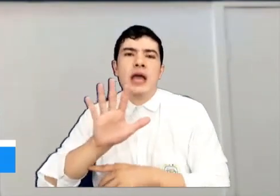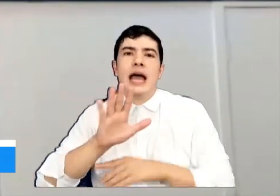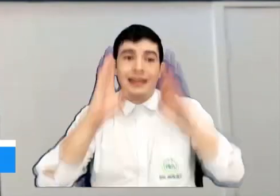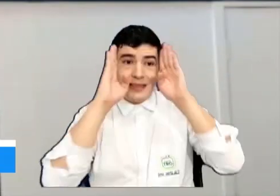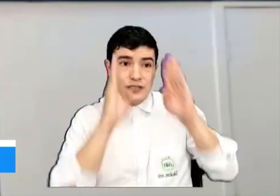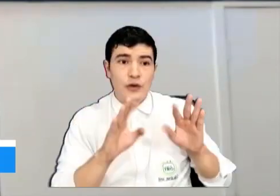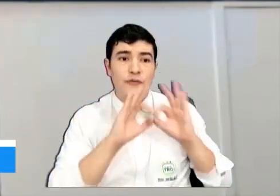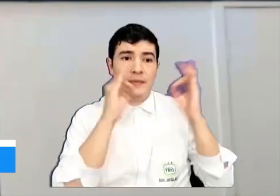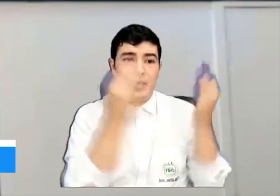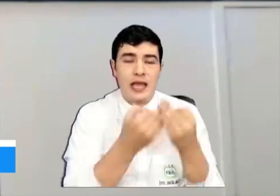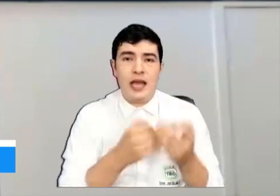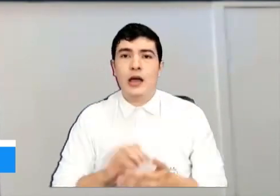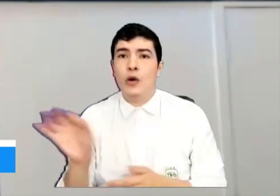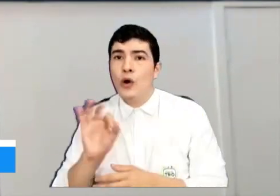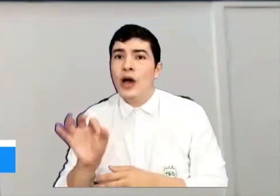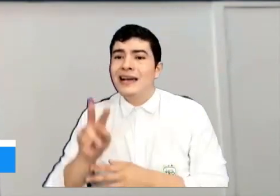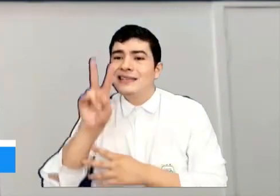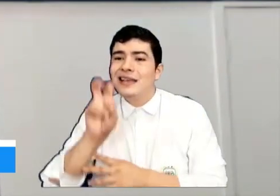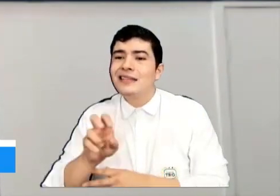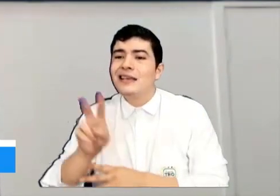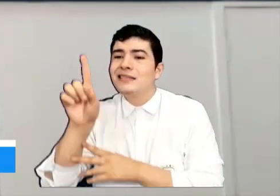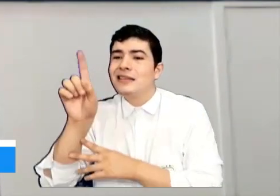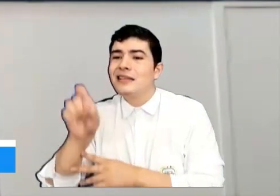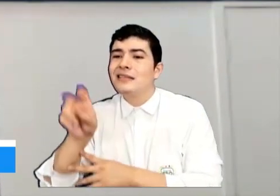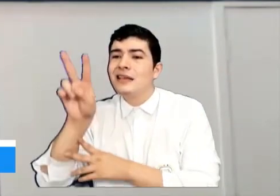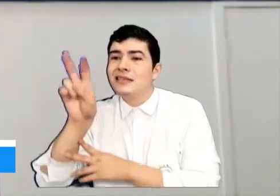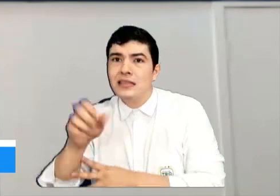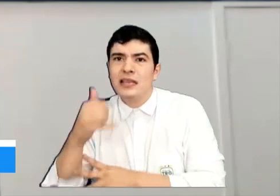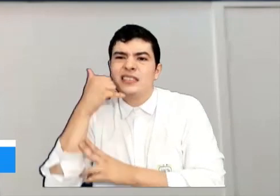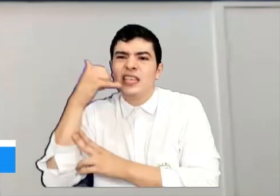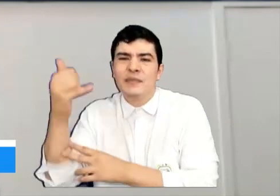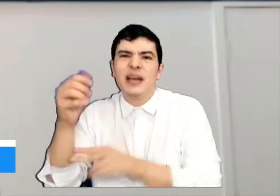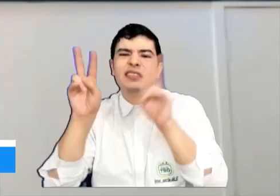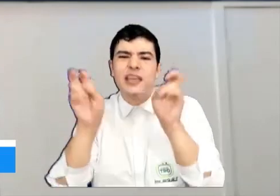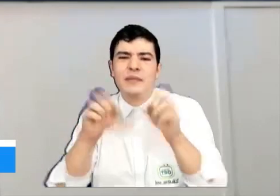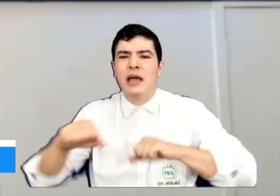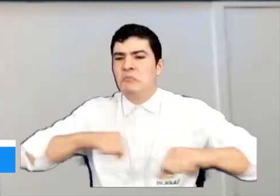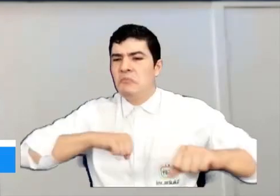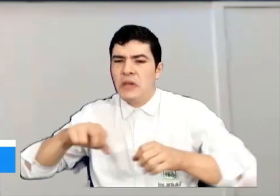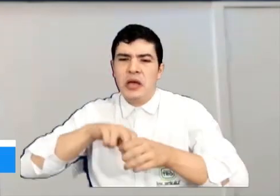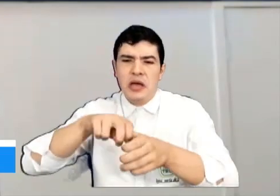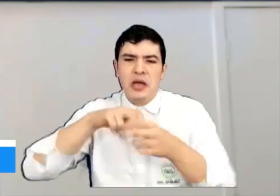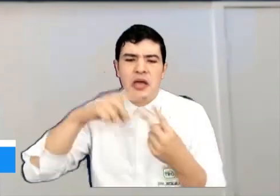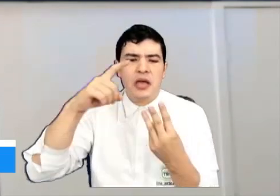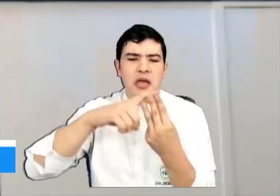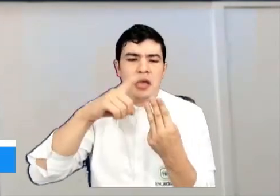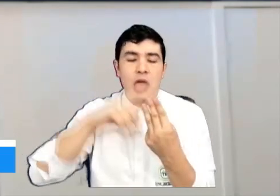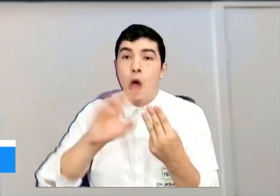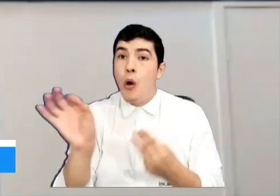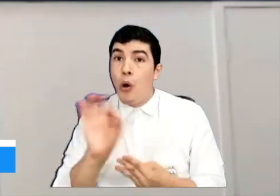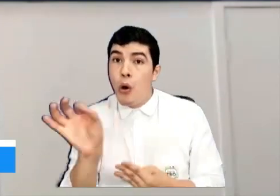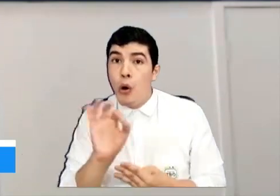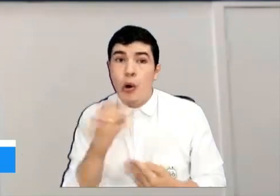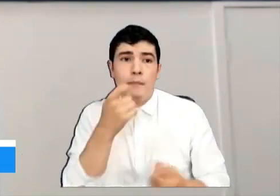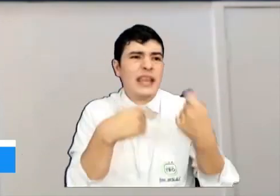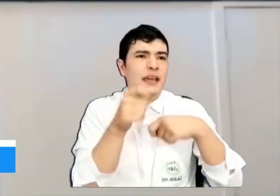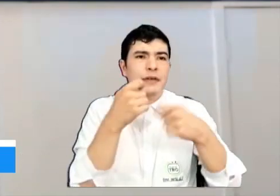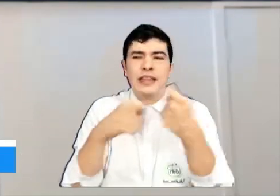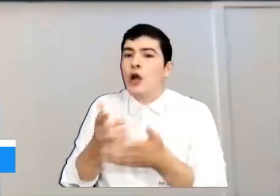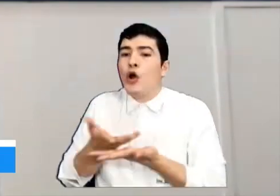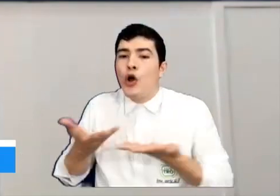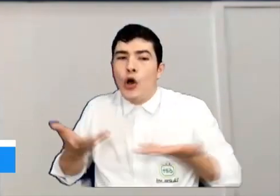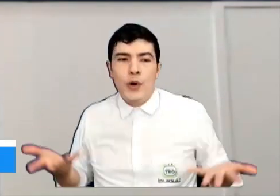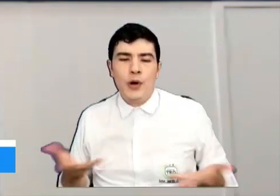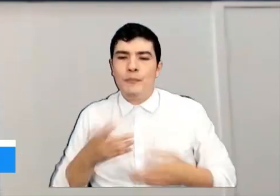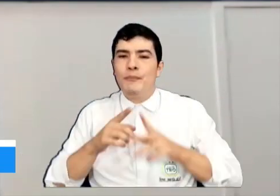diferentes direcciones electrónicas o páginas web que tienen las diferentes alcaldías o empresas, ya que el 123 no